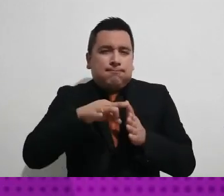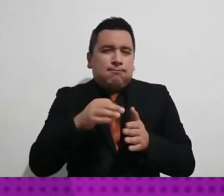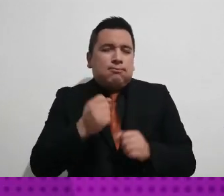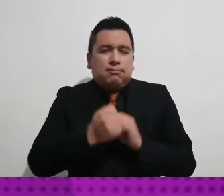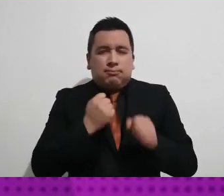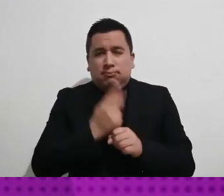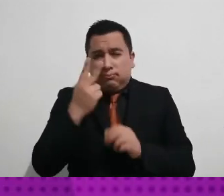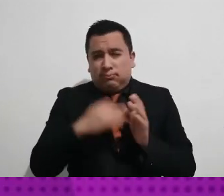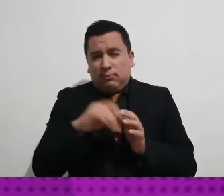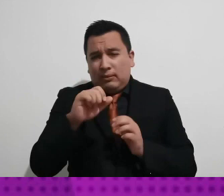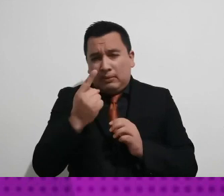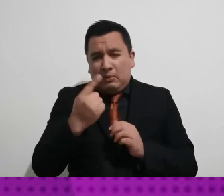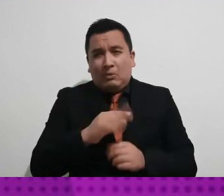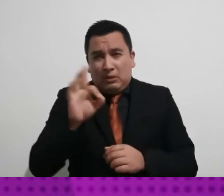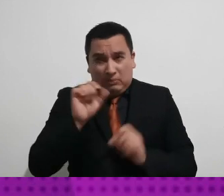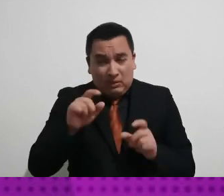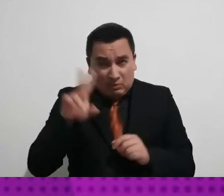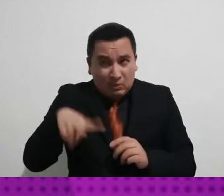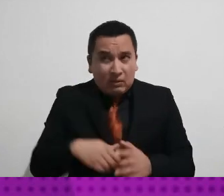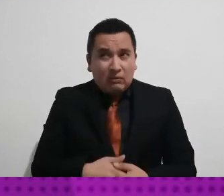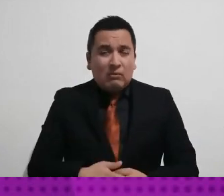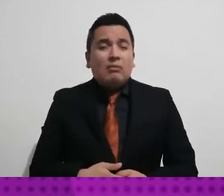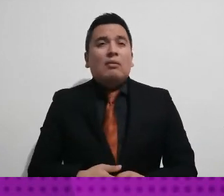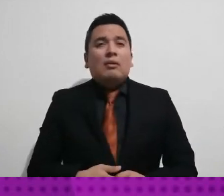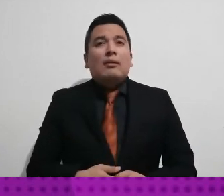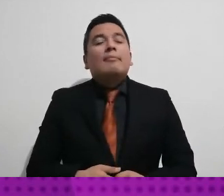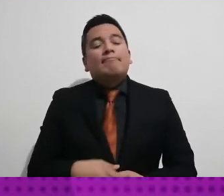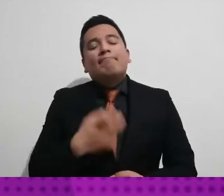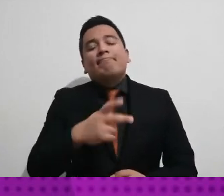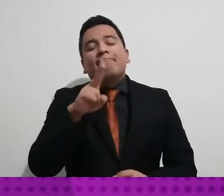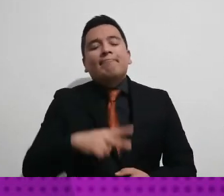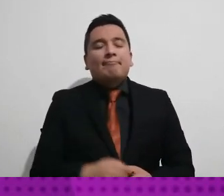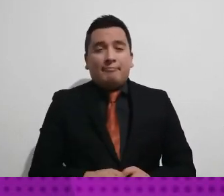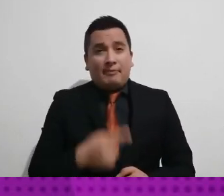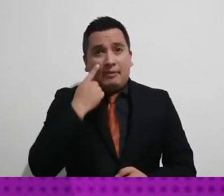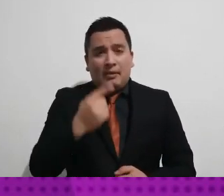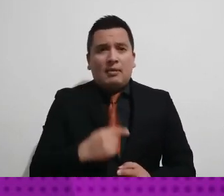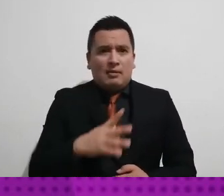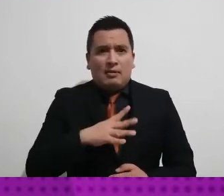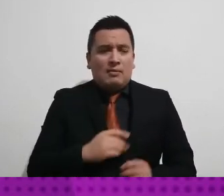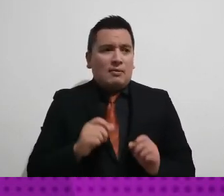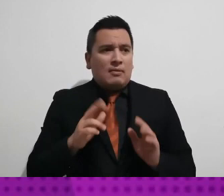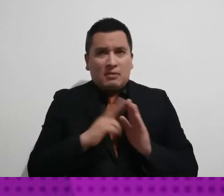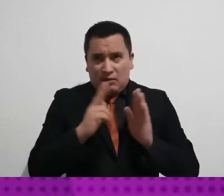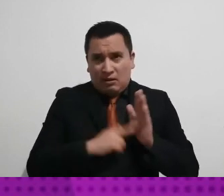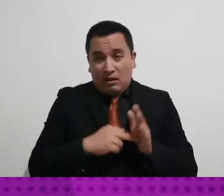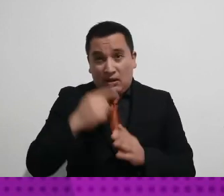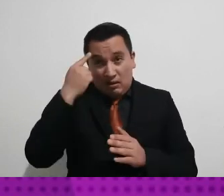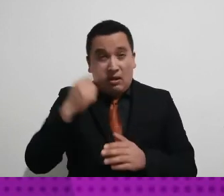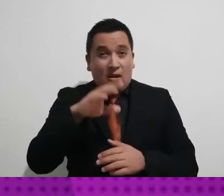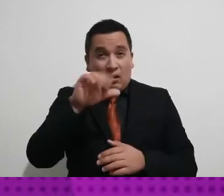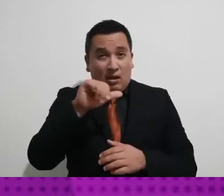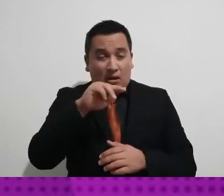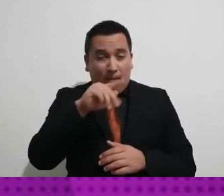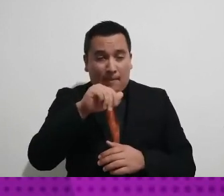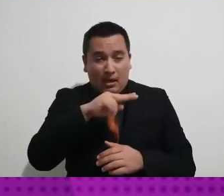retomar para replicarlos en este 2021. ¿Es así, consejera presidenta? Así es, también, bueno, pues hubo una regulación con